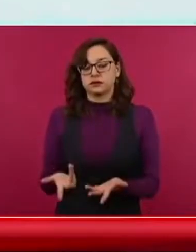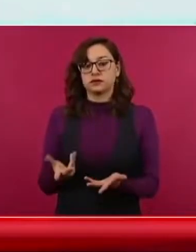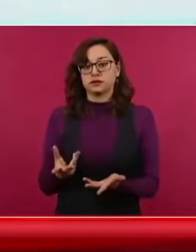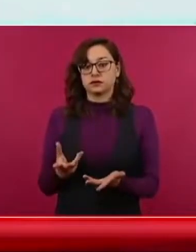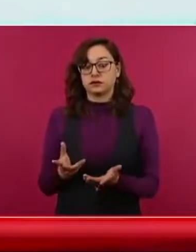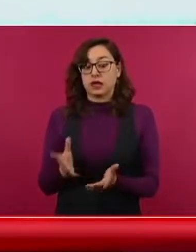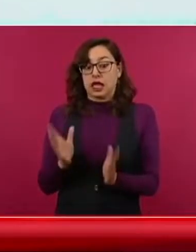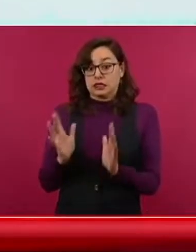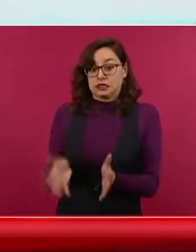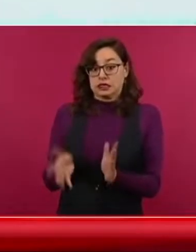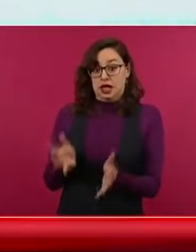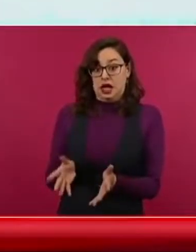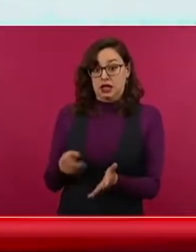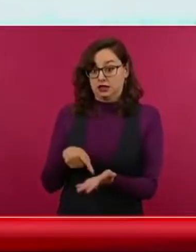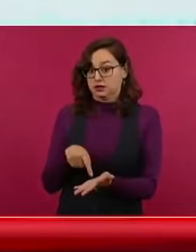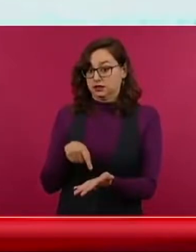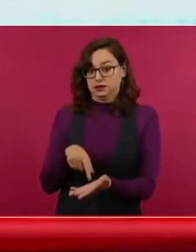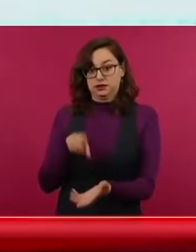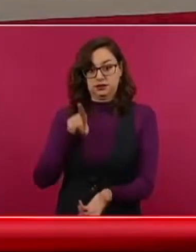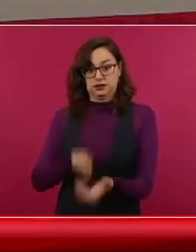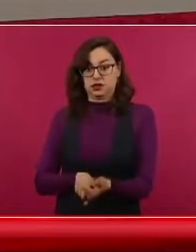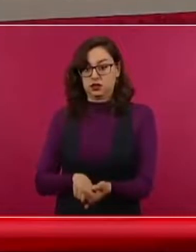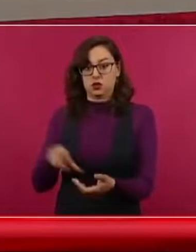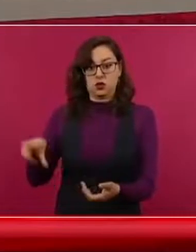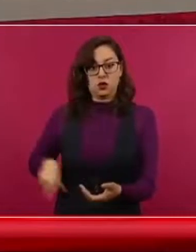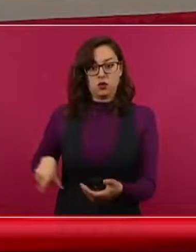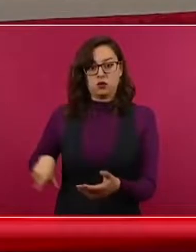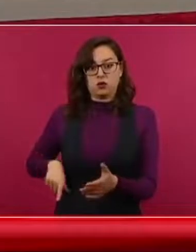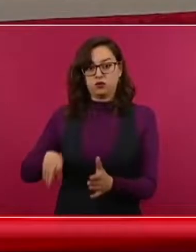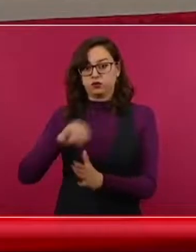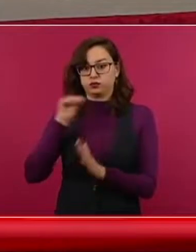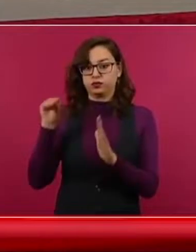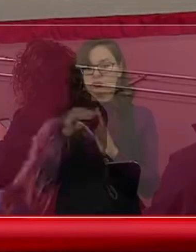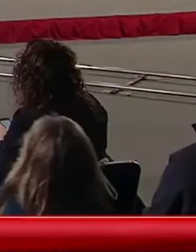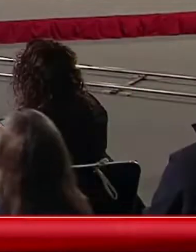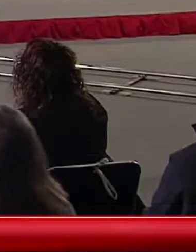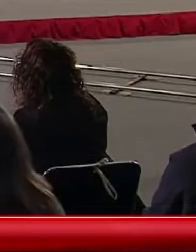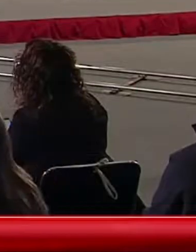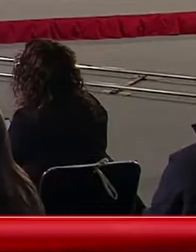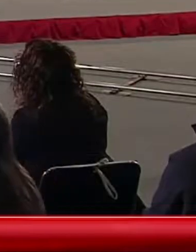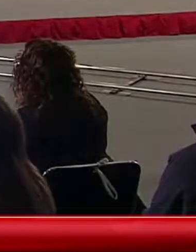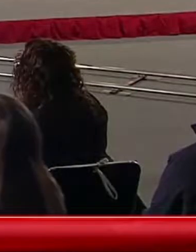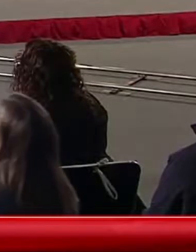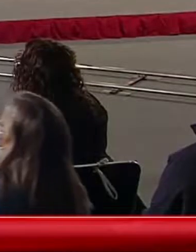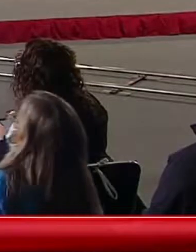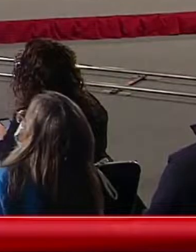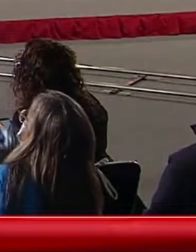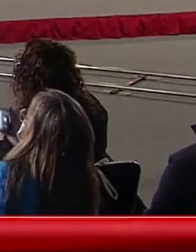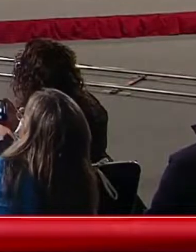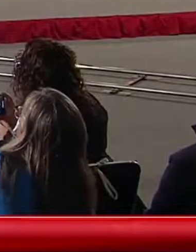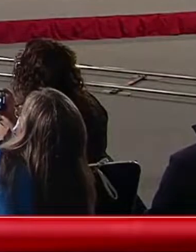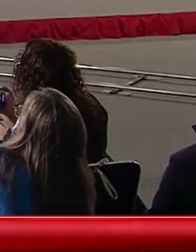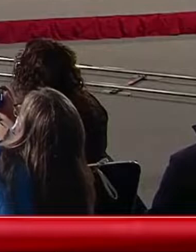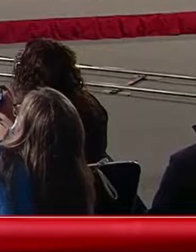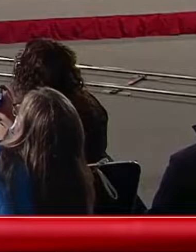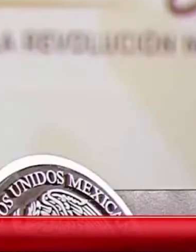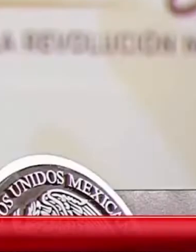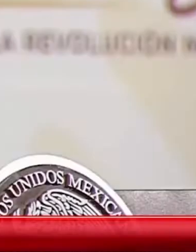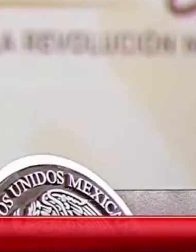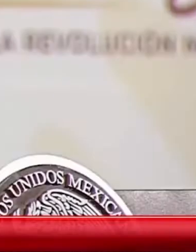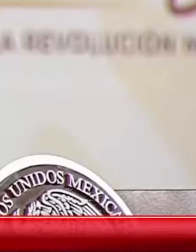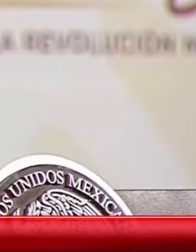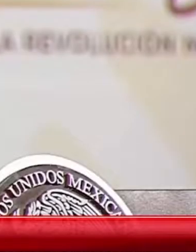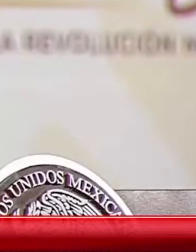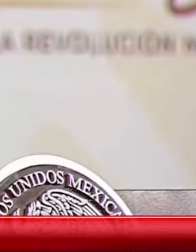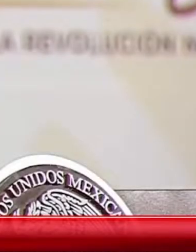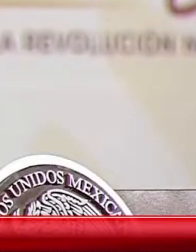están como parte de la política del gobierno, tenemos tres elementos para fortalecer